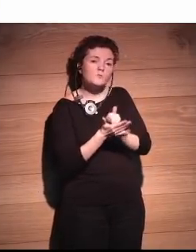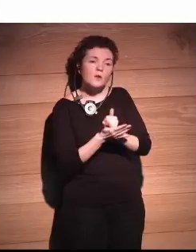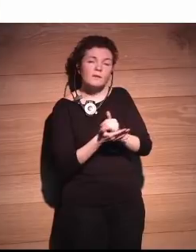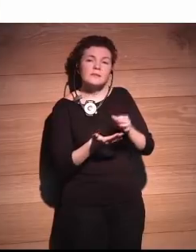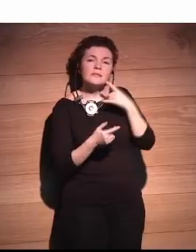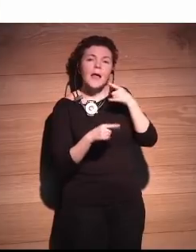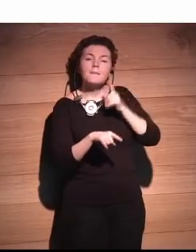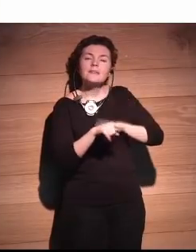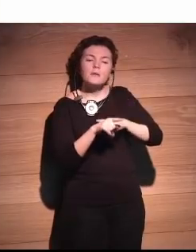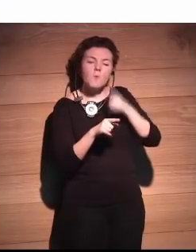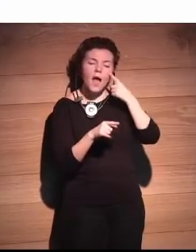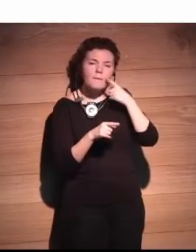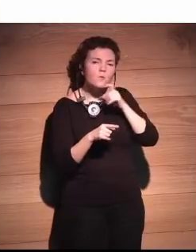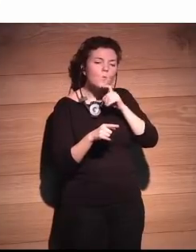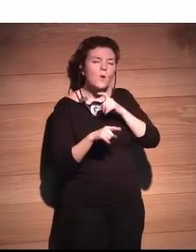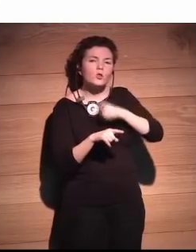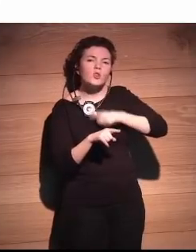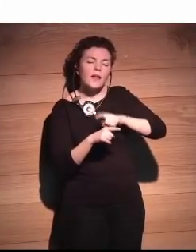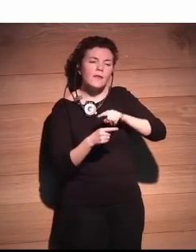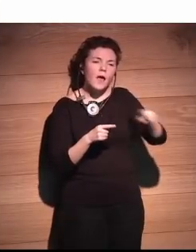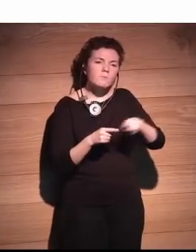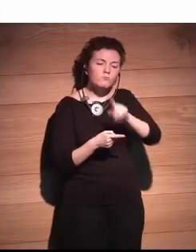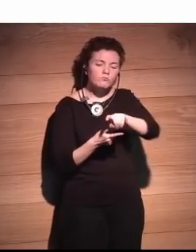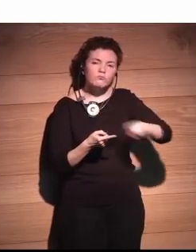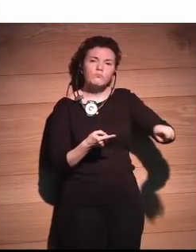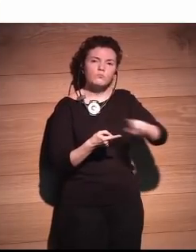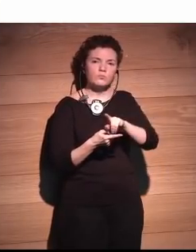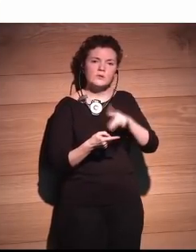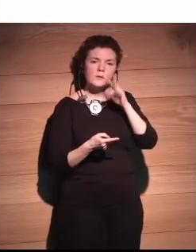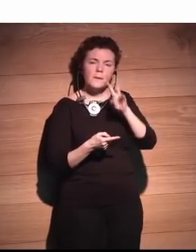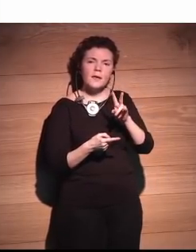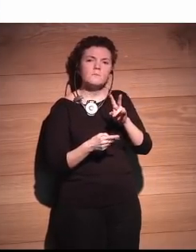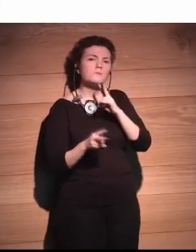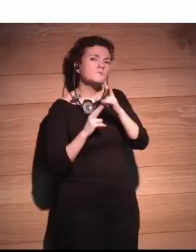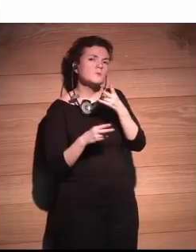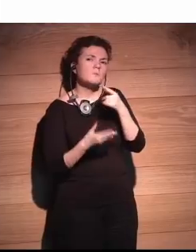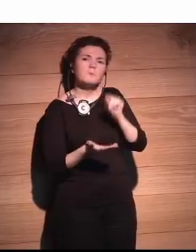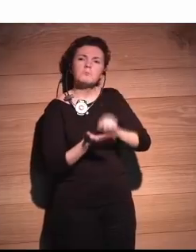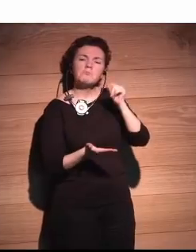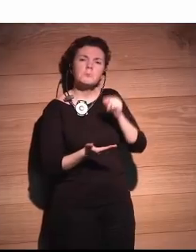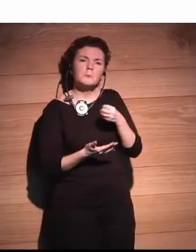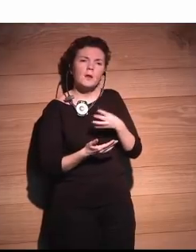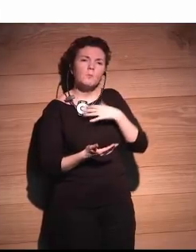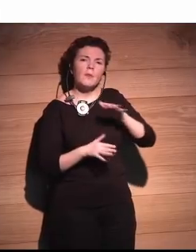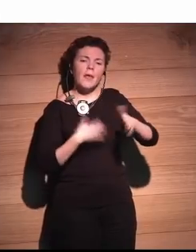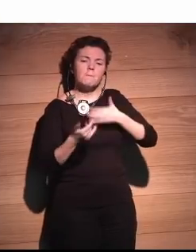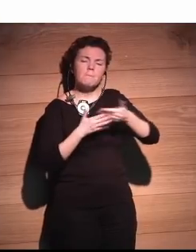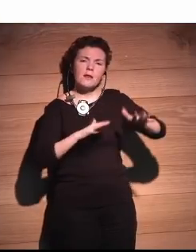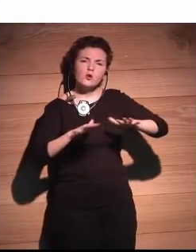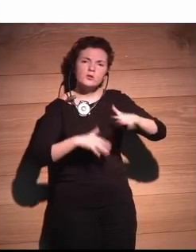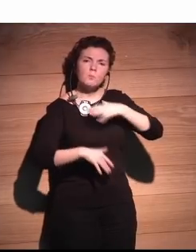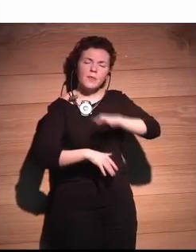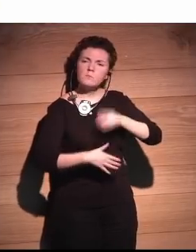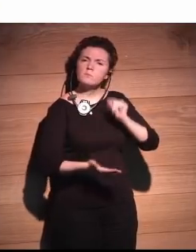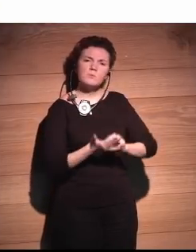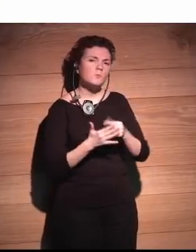básicamente se está midiendo el tiempo y vemos que tienen un rendimiento mucho más rápido. Pueden mover las manos y los brazos